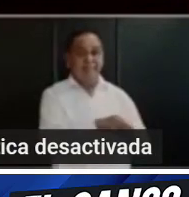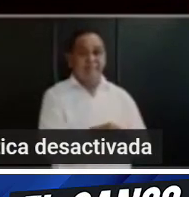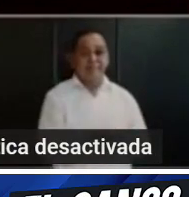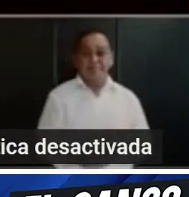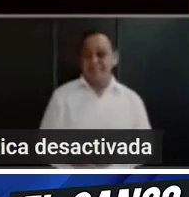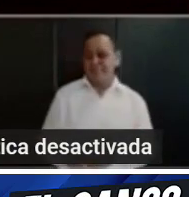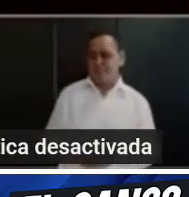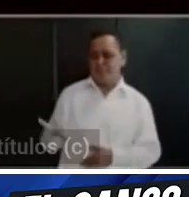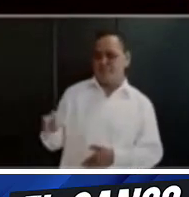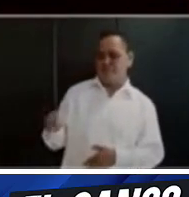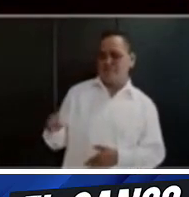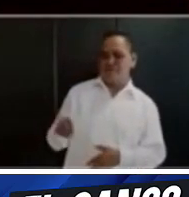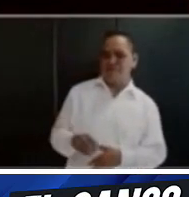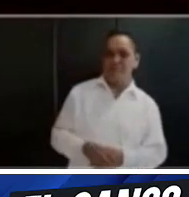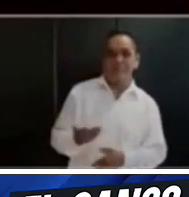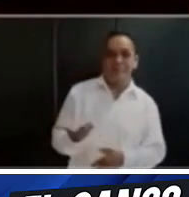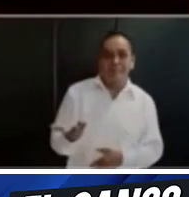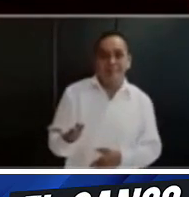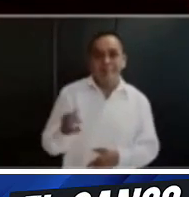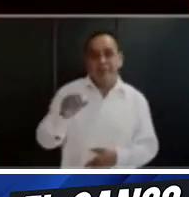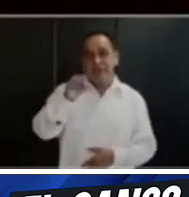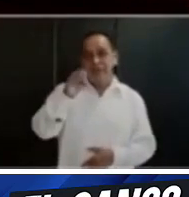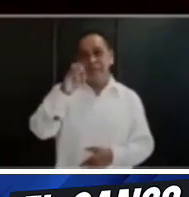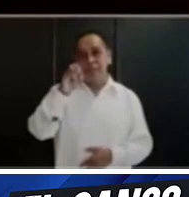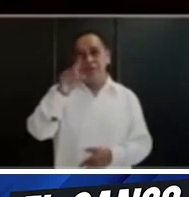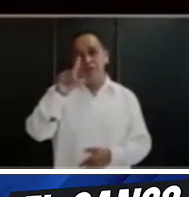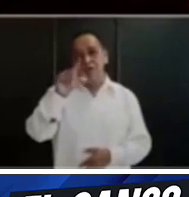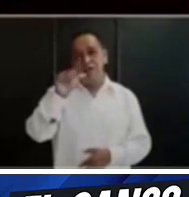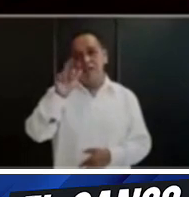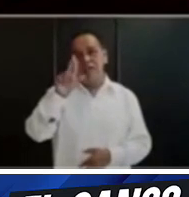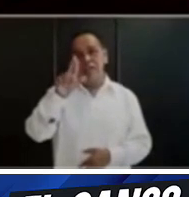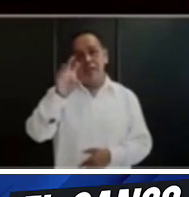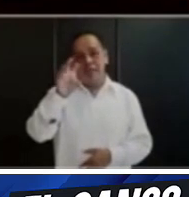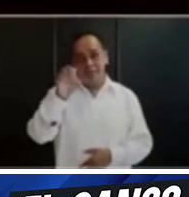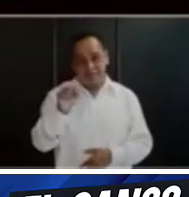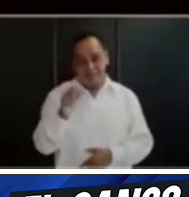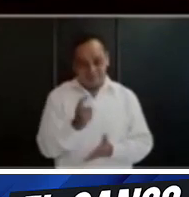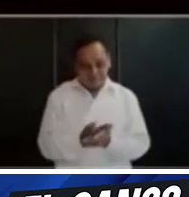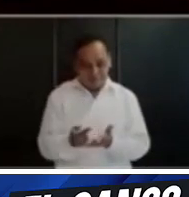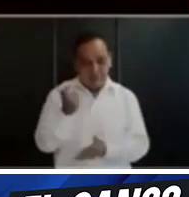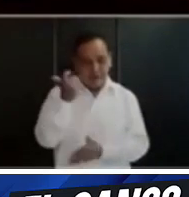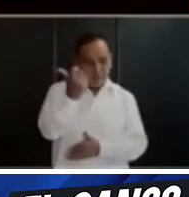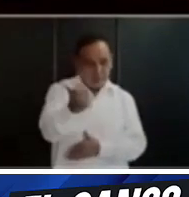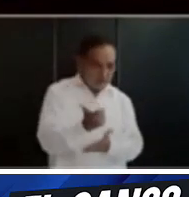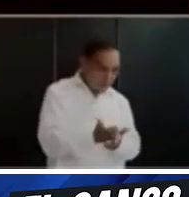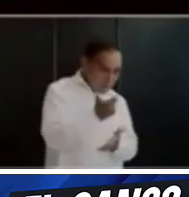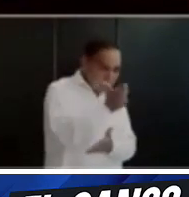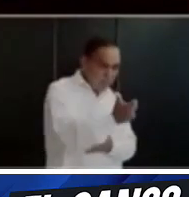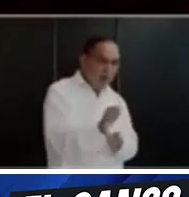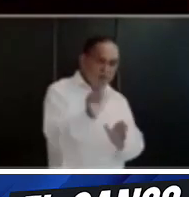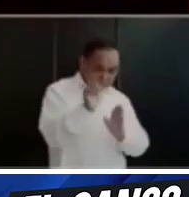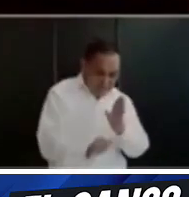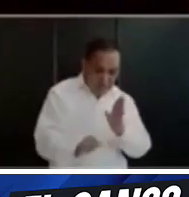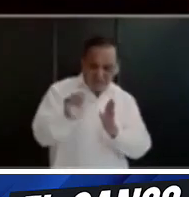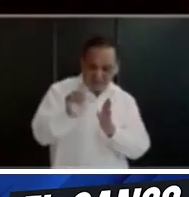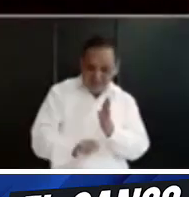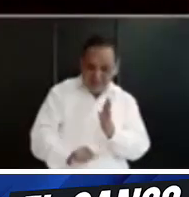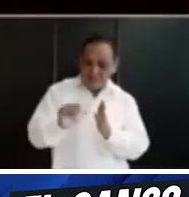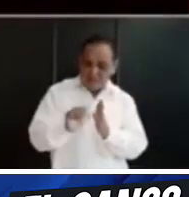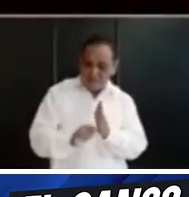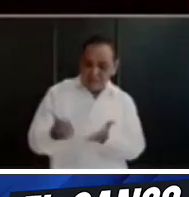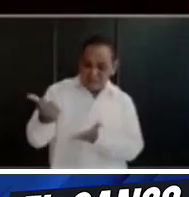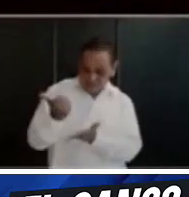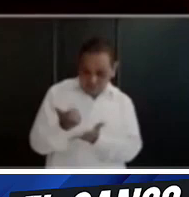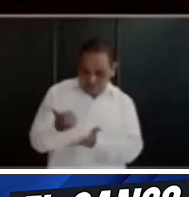dije, no, es que a Solá le pagan en dólares, pero este es un pago. Al rato le daban otro pago, y yo creo que mensual. Entonces, para